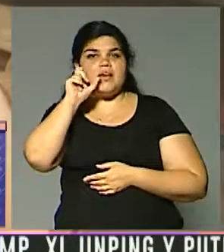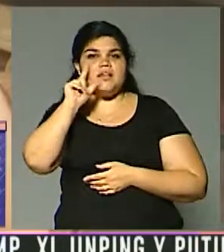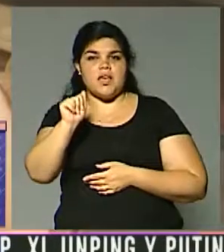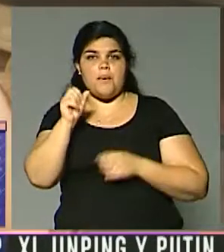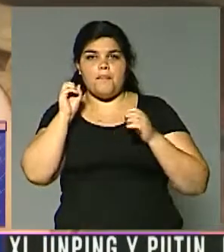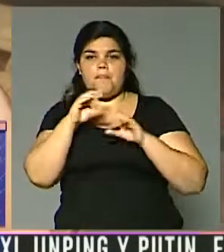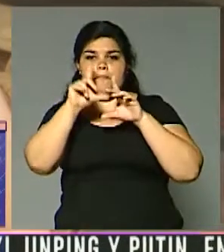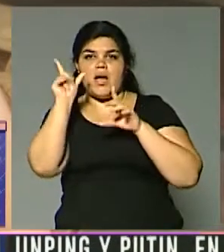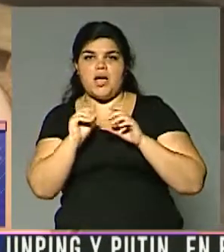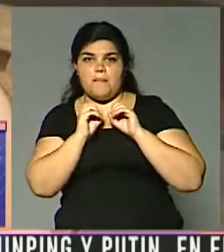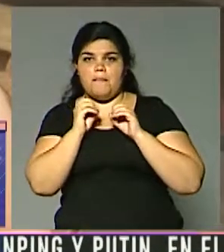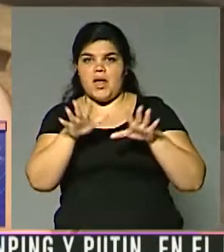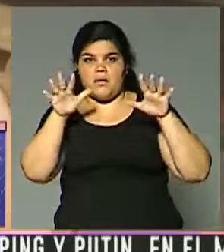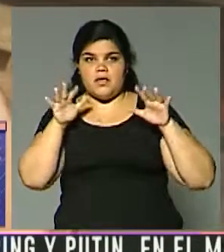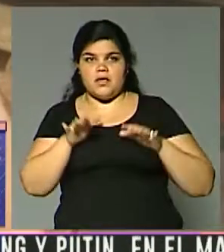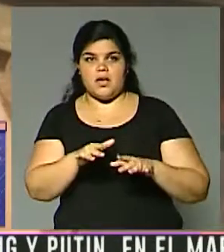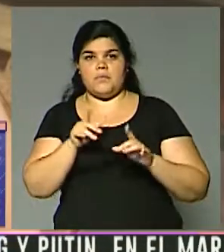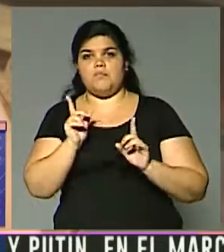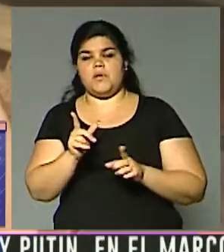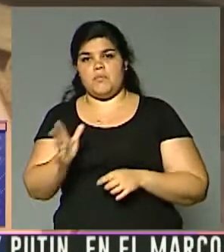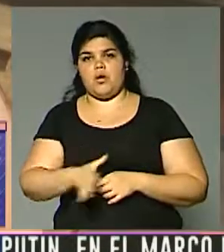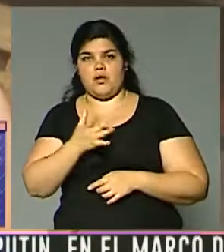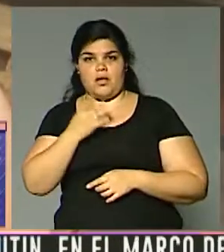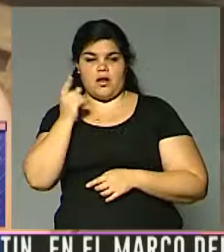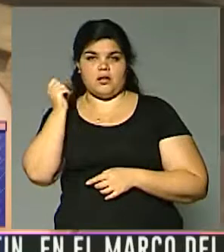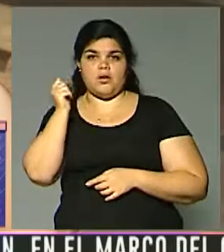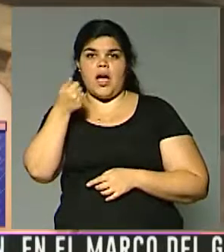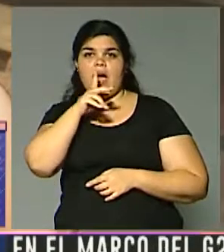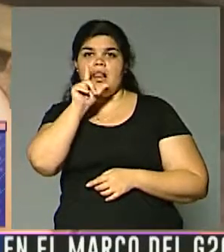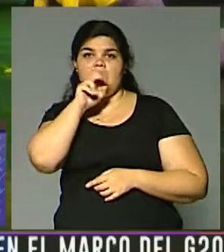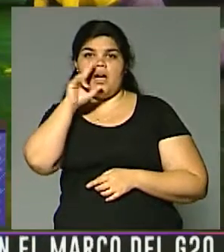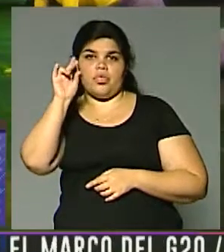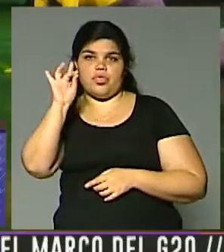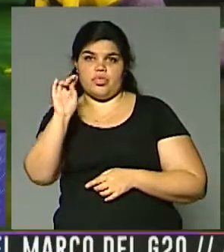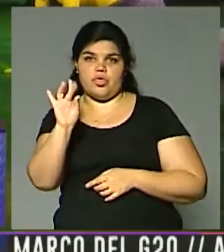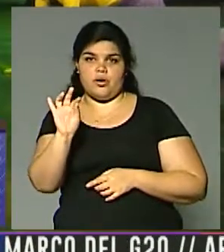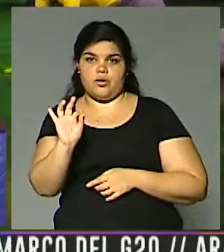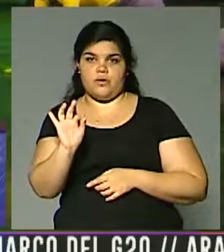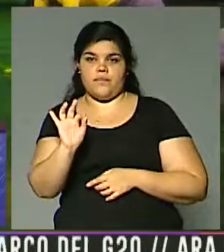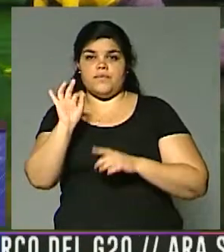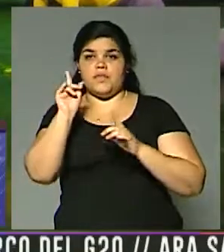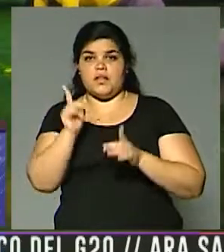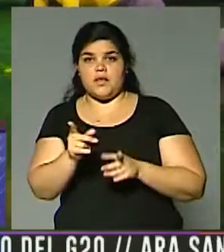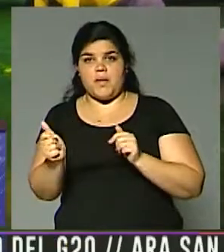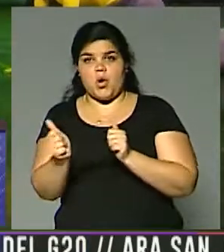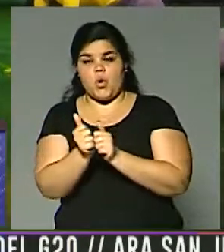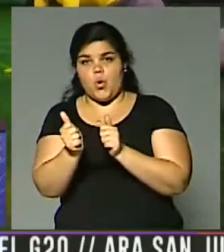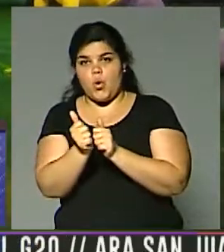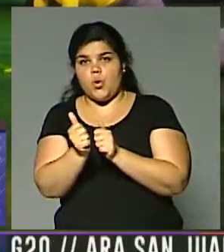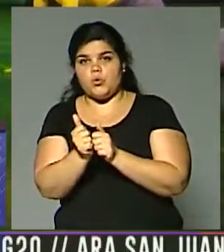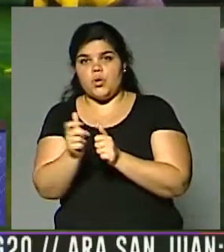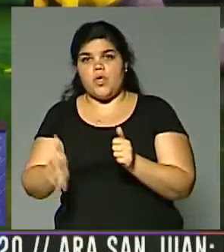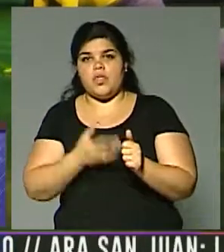maestro alejandro cervera dirección y coreografía el maestro alejandro cervera y con su ayudante de dirección